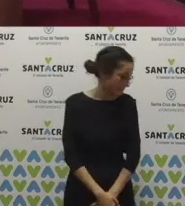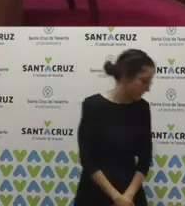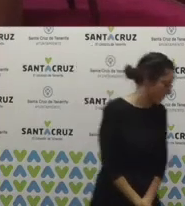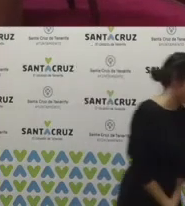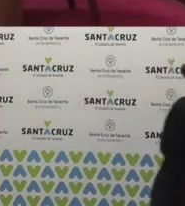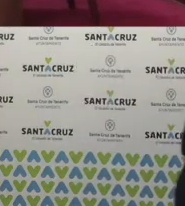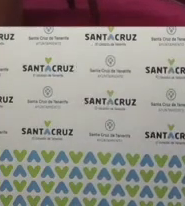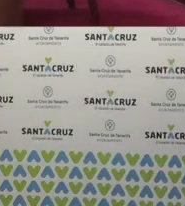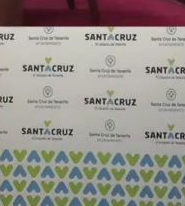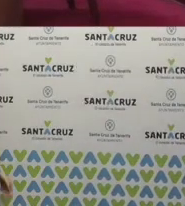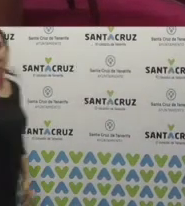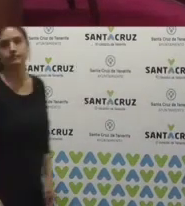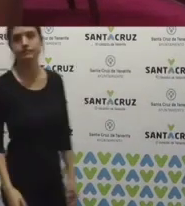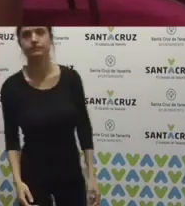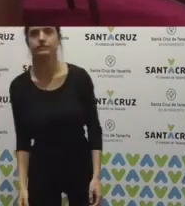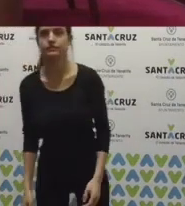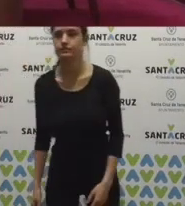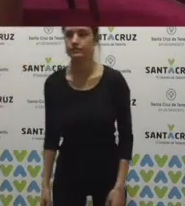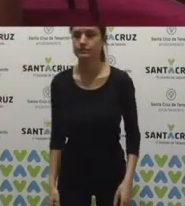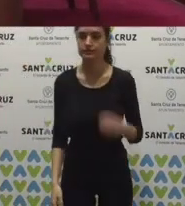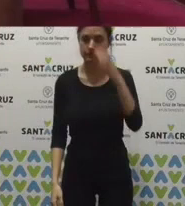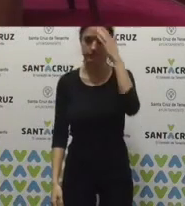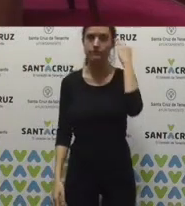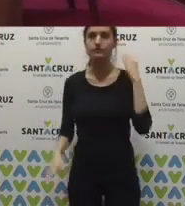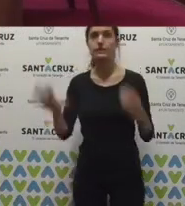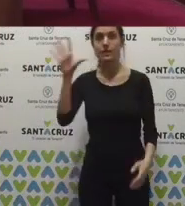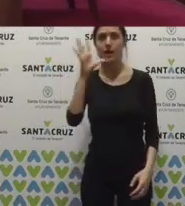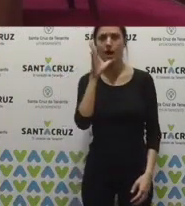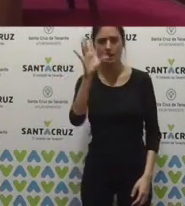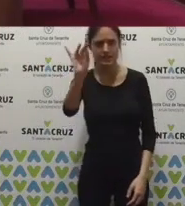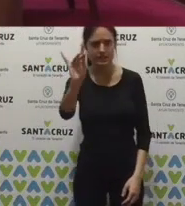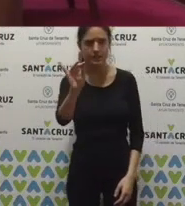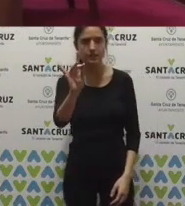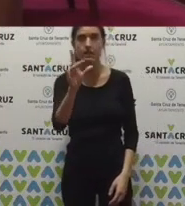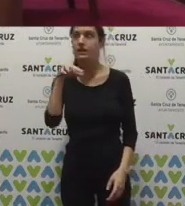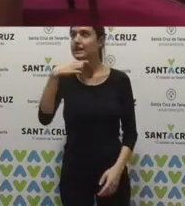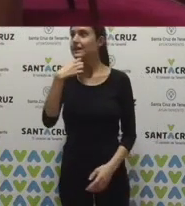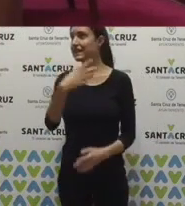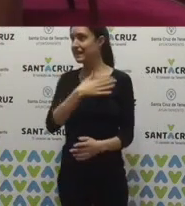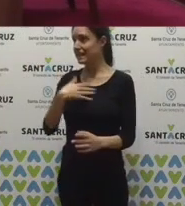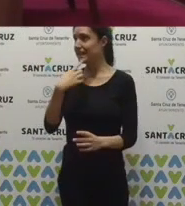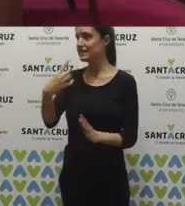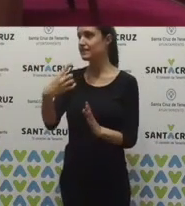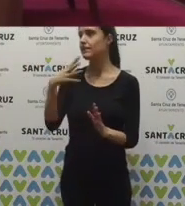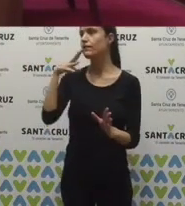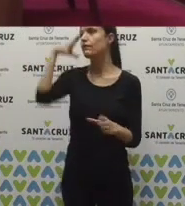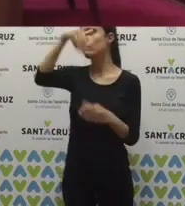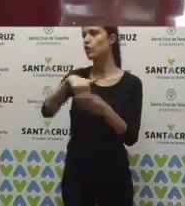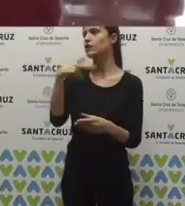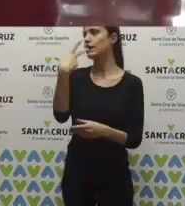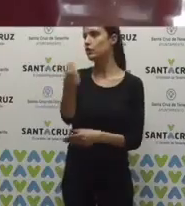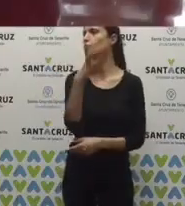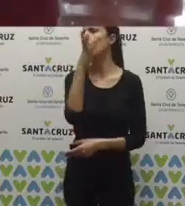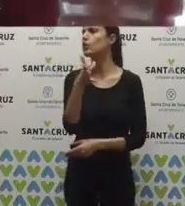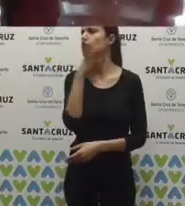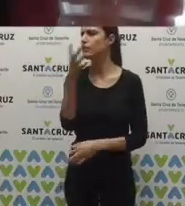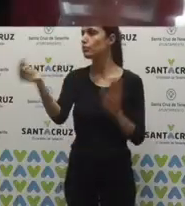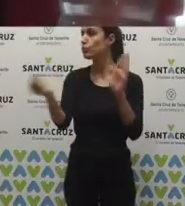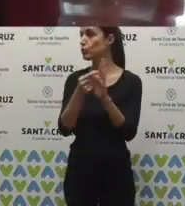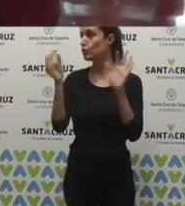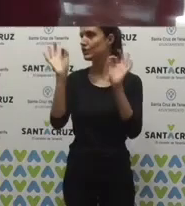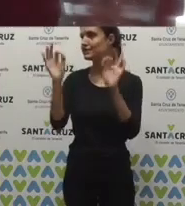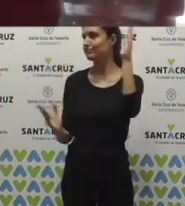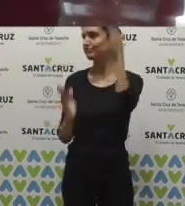ahora sí sí iba a proceder a contarnos por qué el voto era no con el contenido del punto 1 y 2 en ese punto se quedó